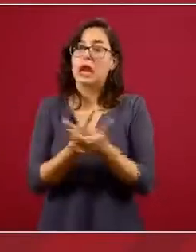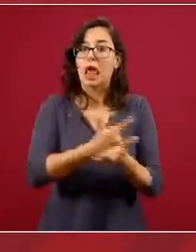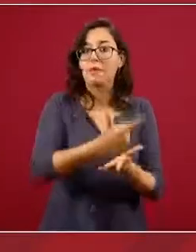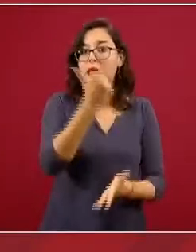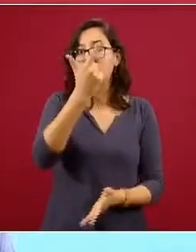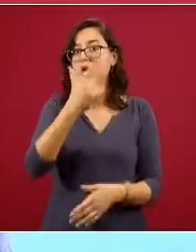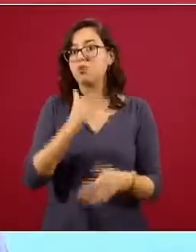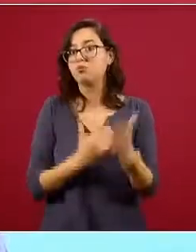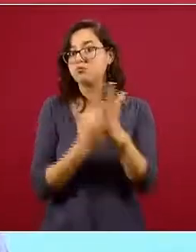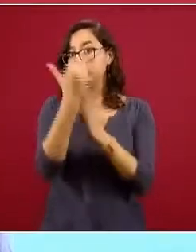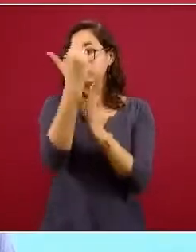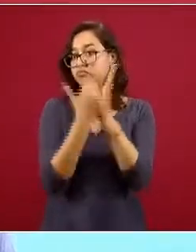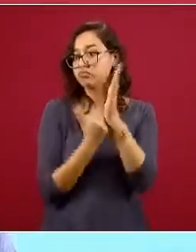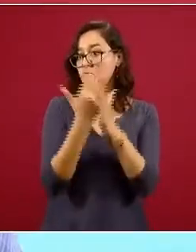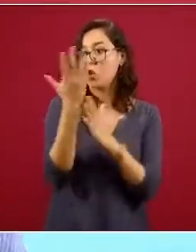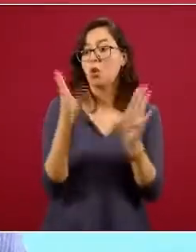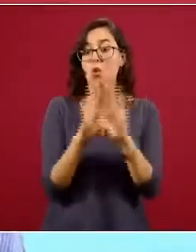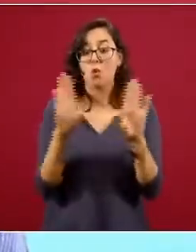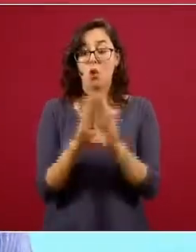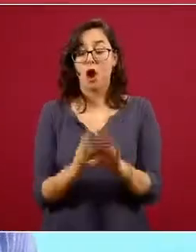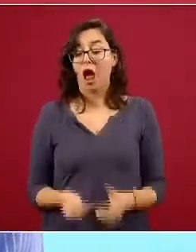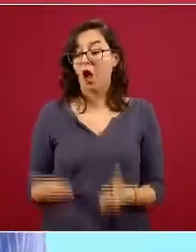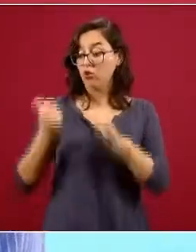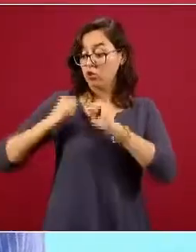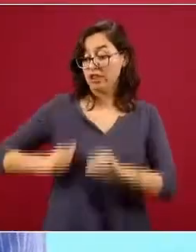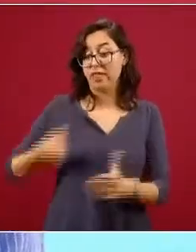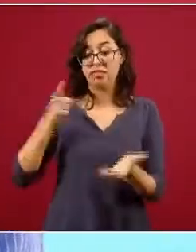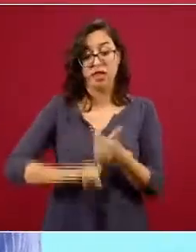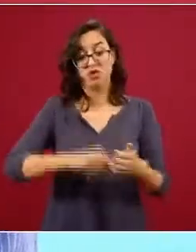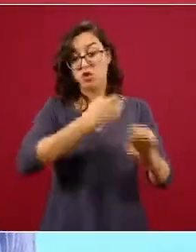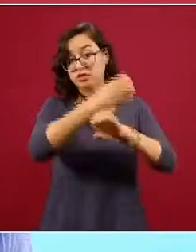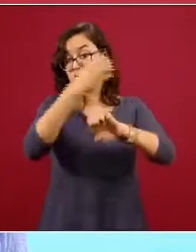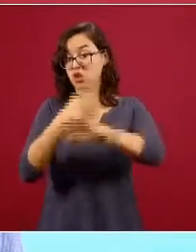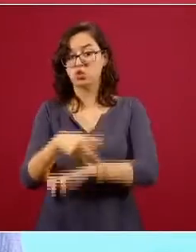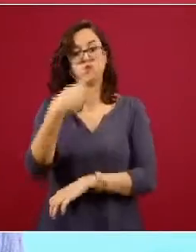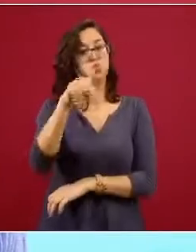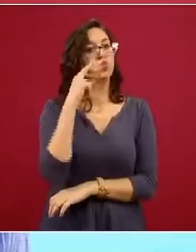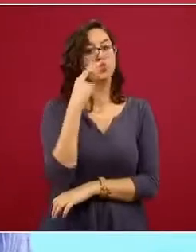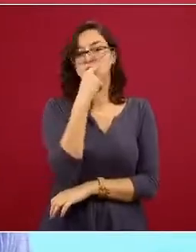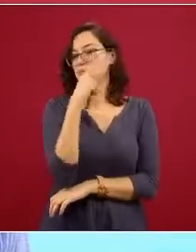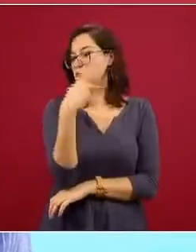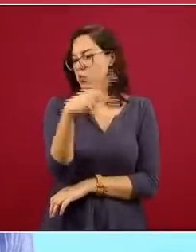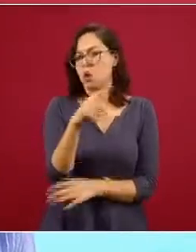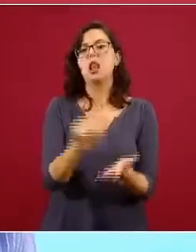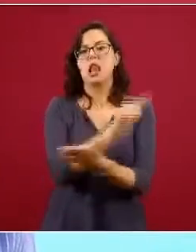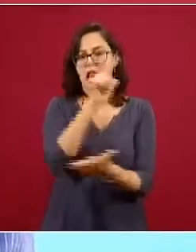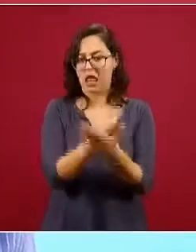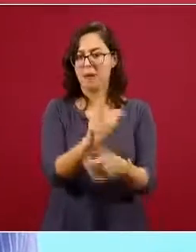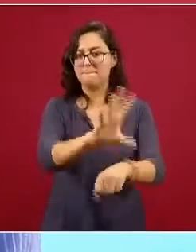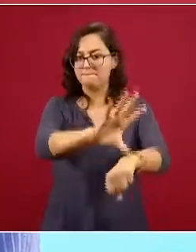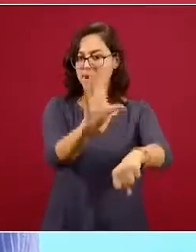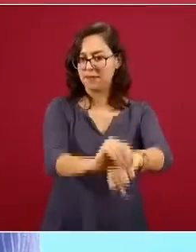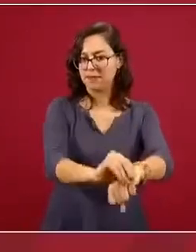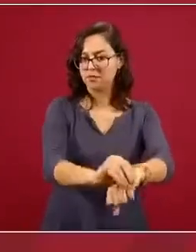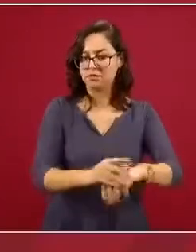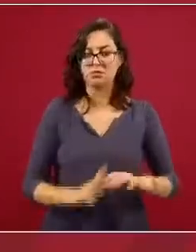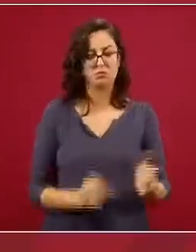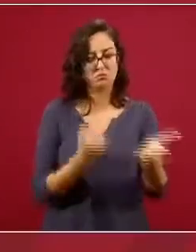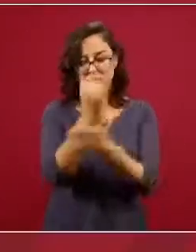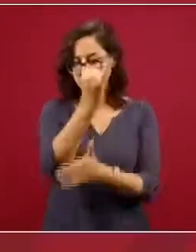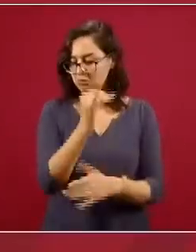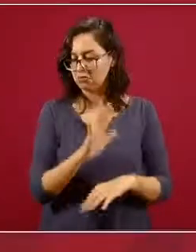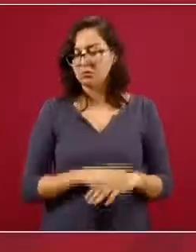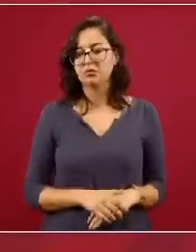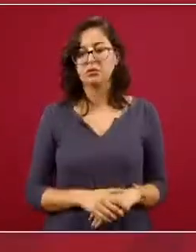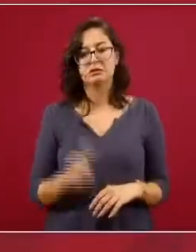gobiernos estatales tomar decisiones sobre lo que se ejecuta en sus territorios. Estas decisiones deben estar, y